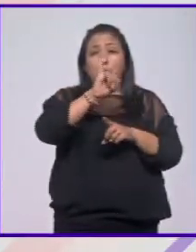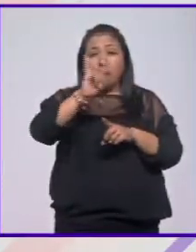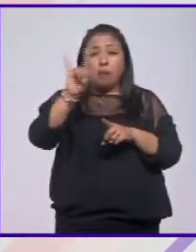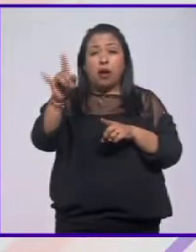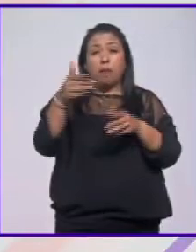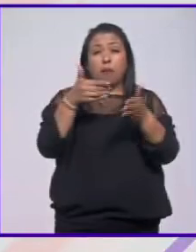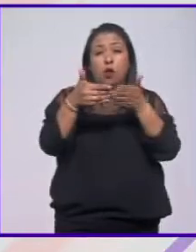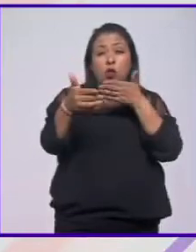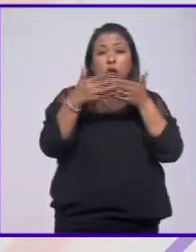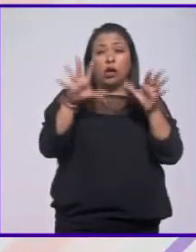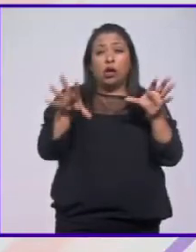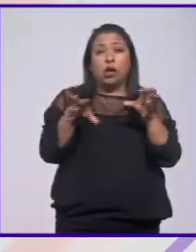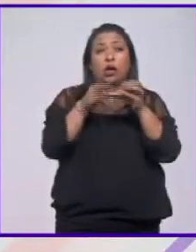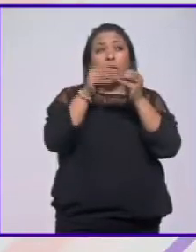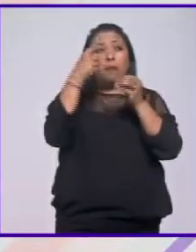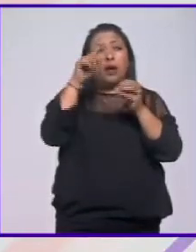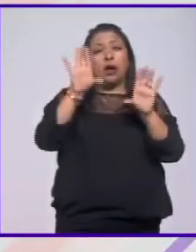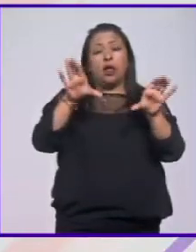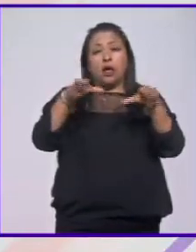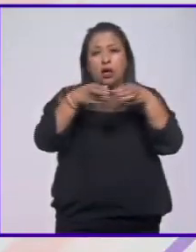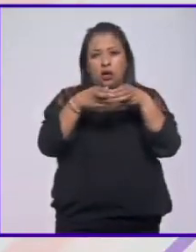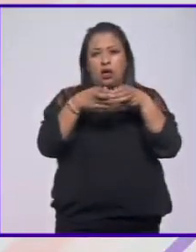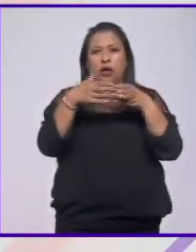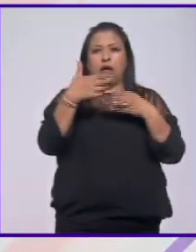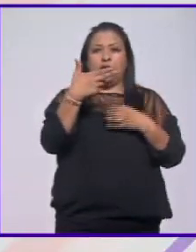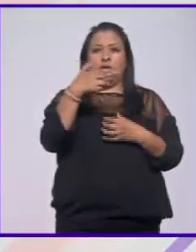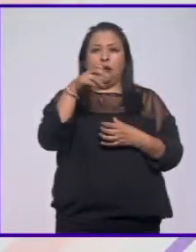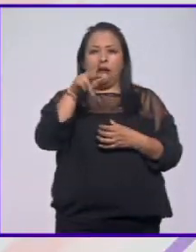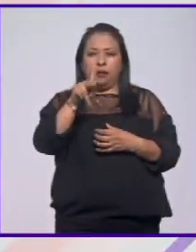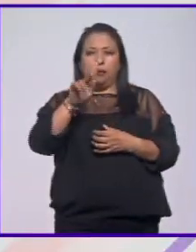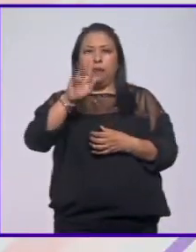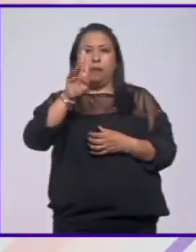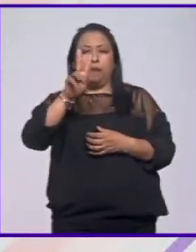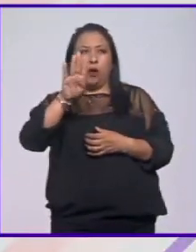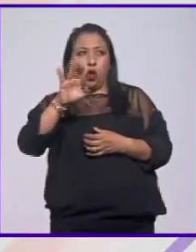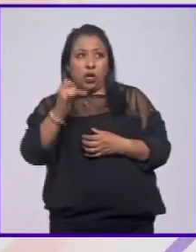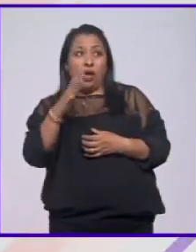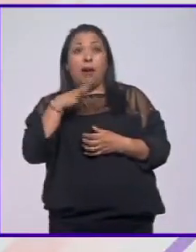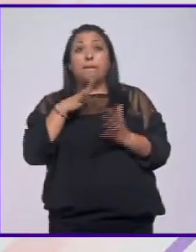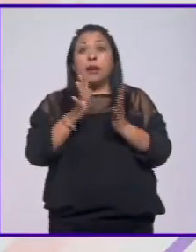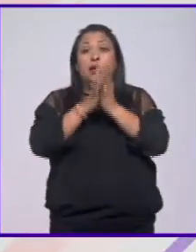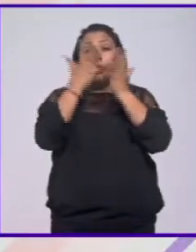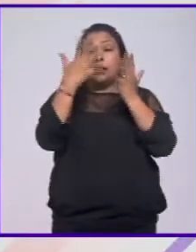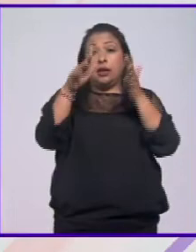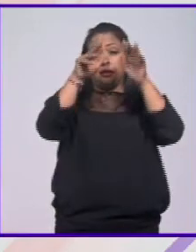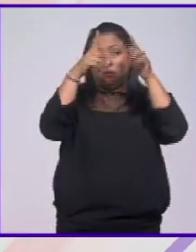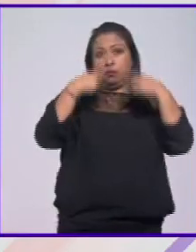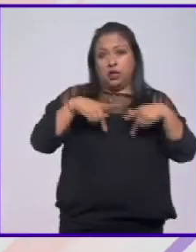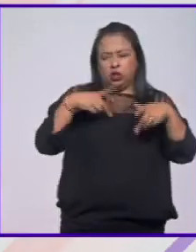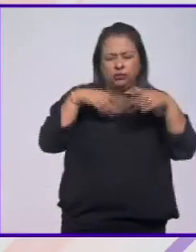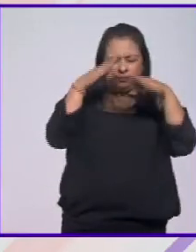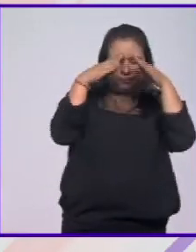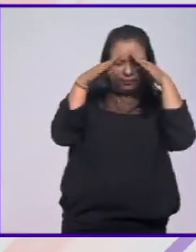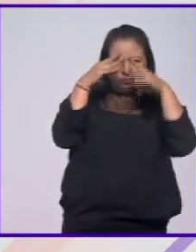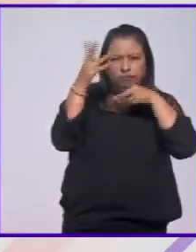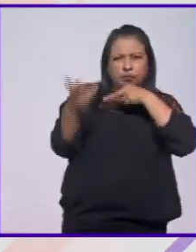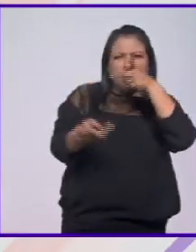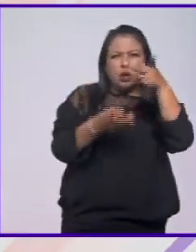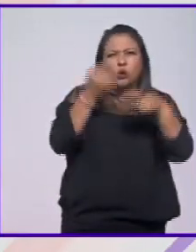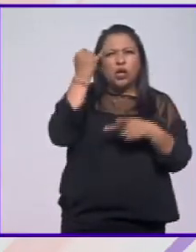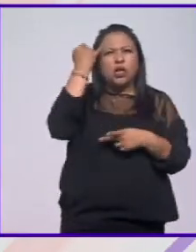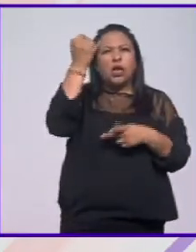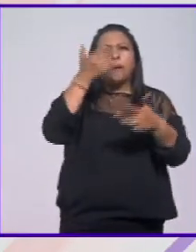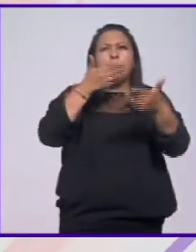que forman parte de la intervención colectiva Her Body, en la que participan 10 artistas quienes reflexionan y cuestionan la idea